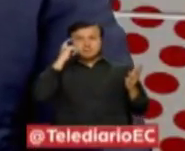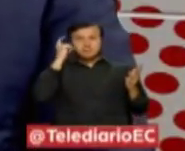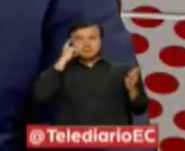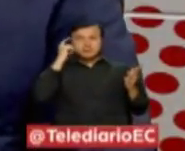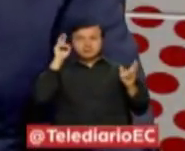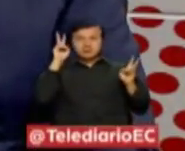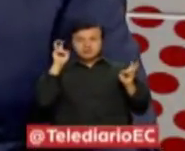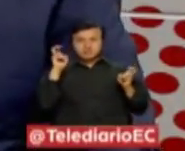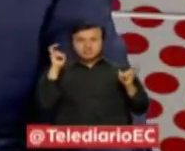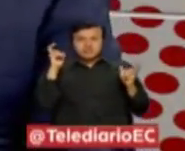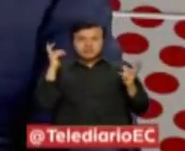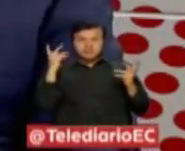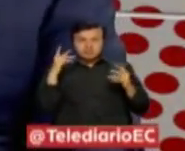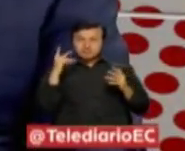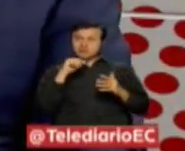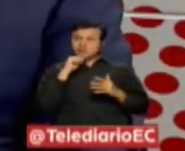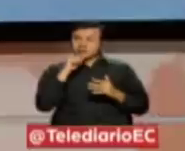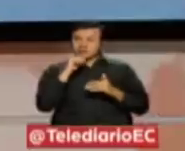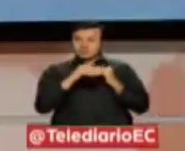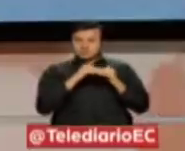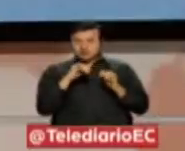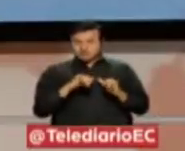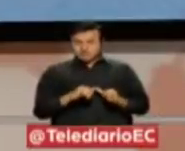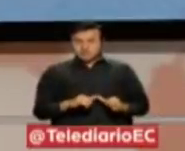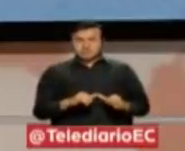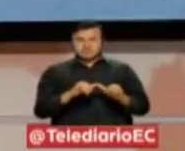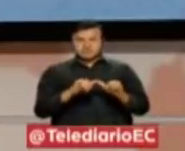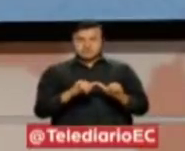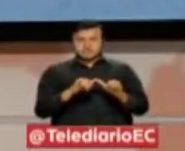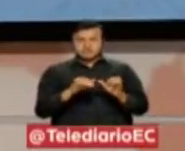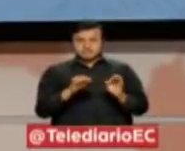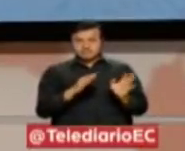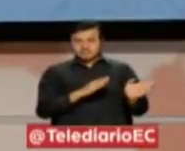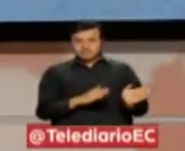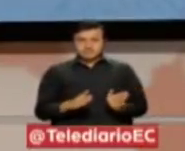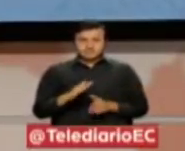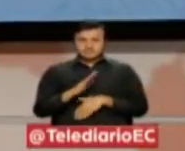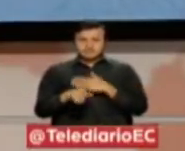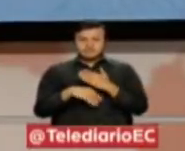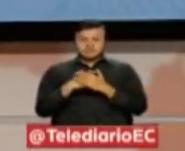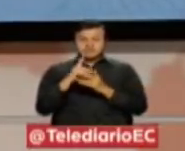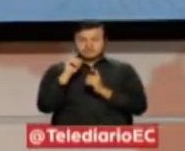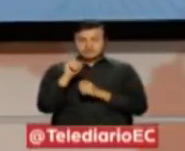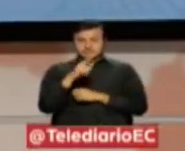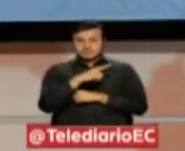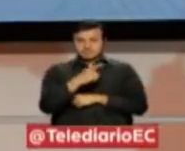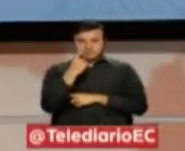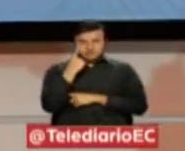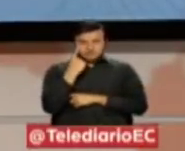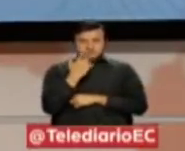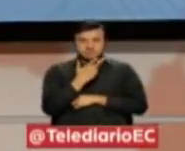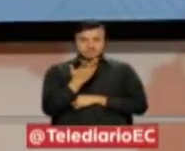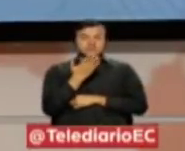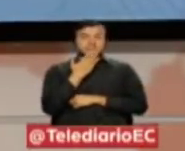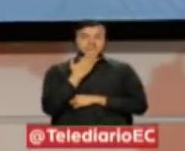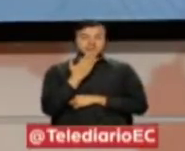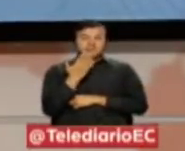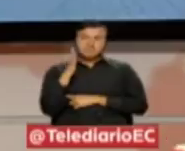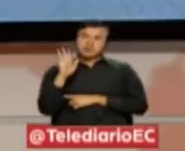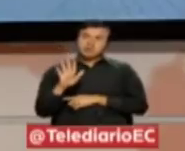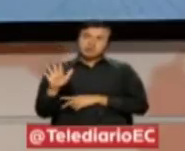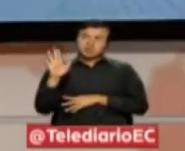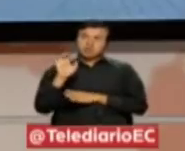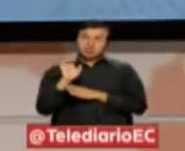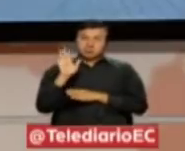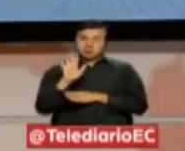es un tema todavía pendiente? Sí, concuerdo plenamente con el espíritu de la pregunta que usted formula, Eduardo, porque el país no